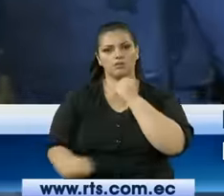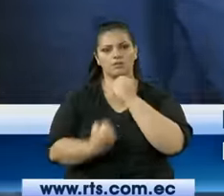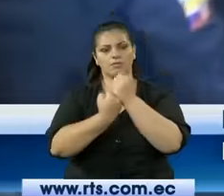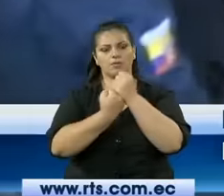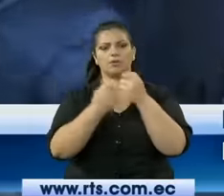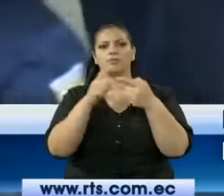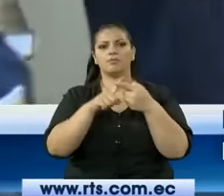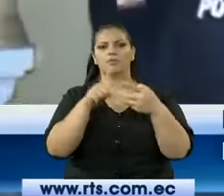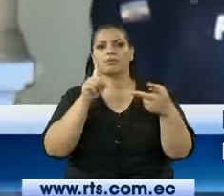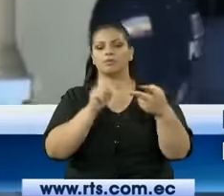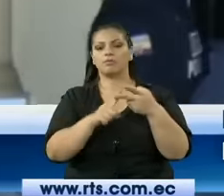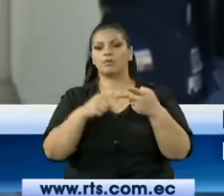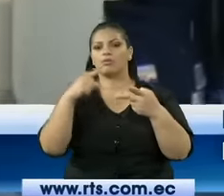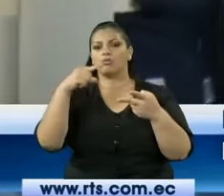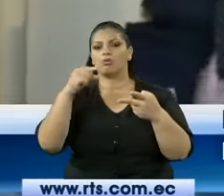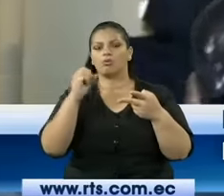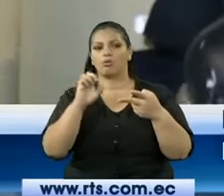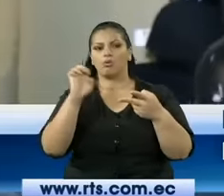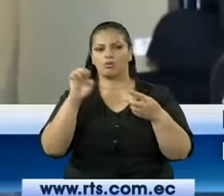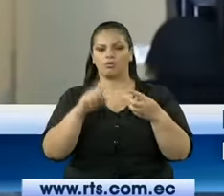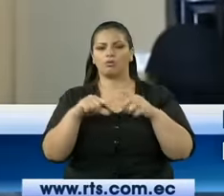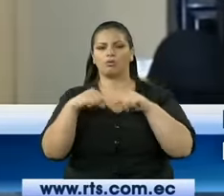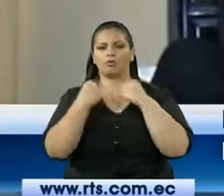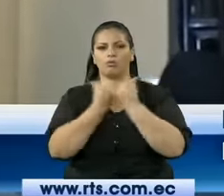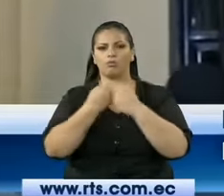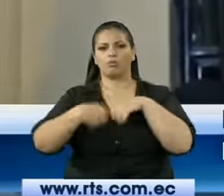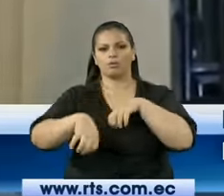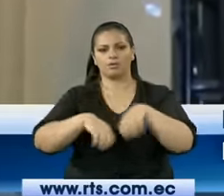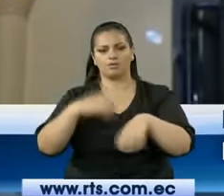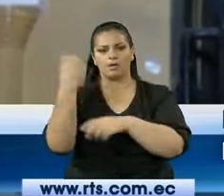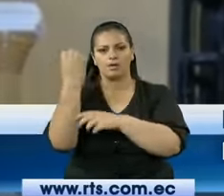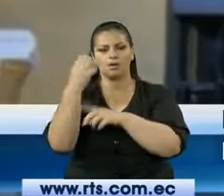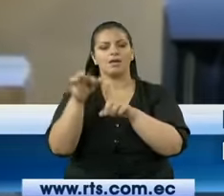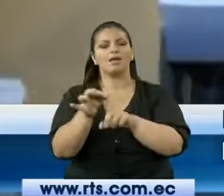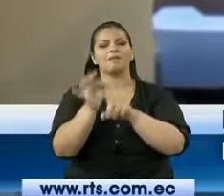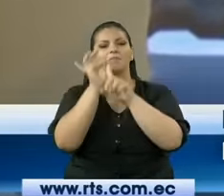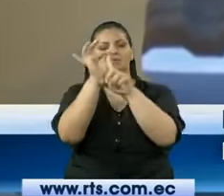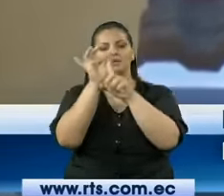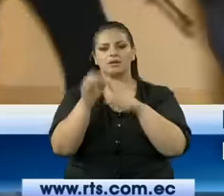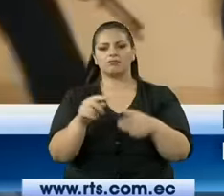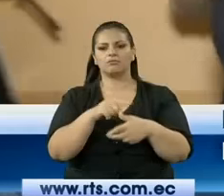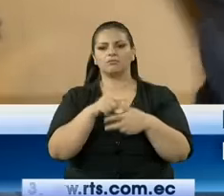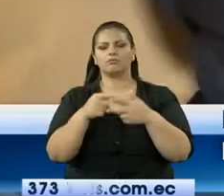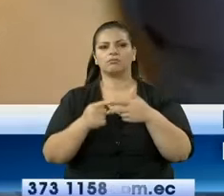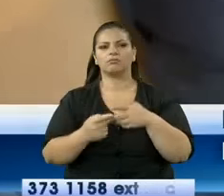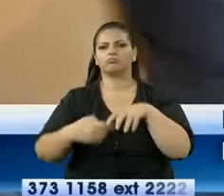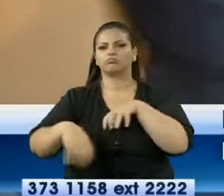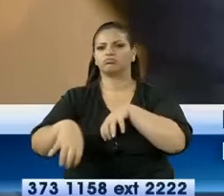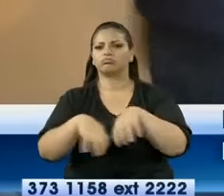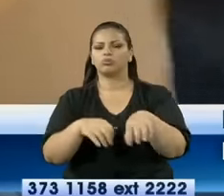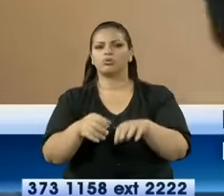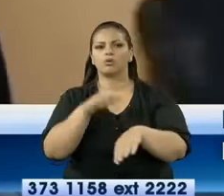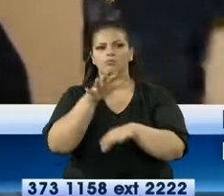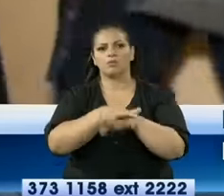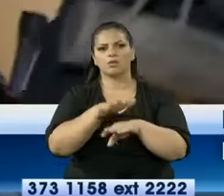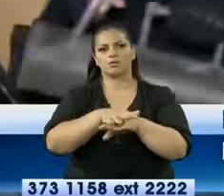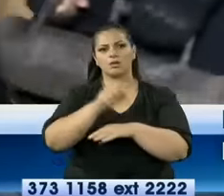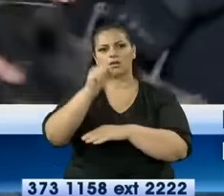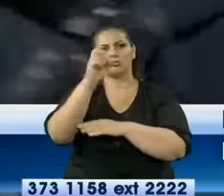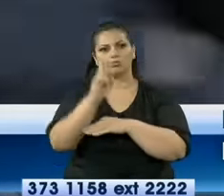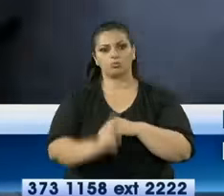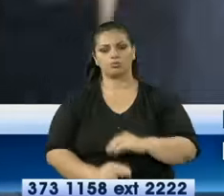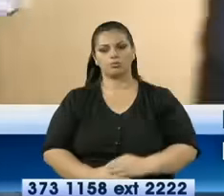Grupo Táctico GOE, efectuaron el allanamiento de un inmueble ubicado en el barrio Manuel Encalada, al sur de Machala, donde